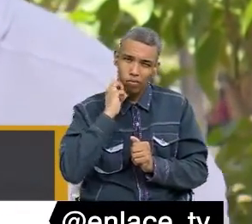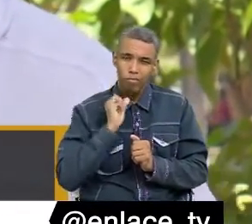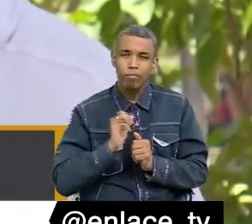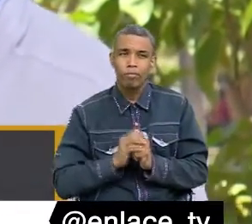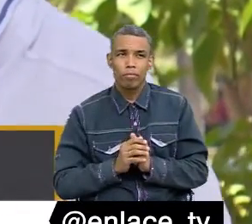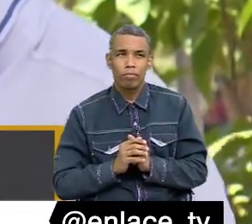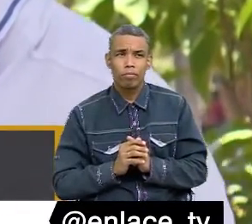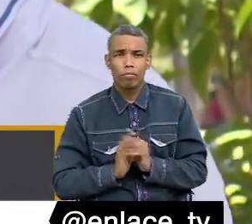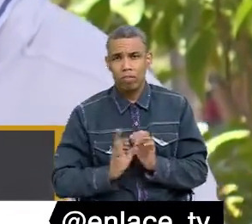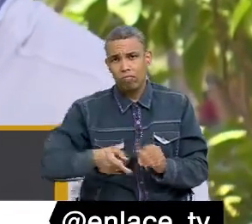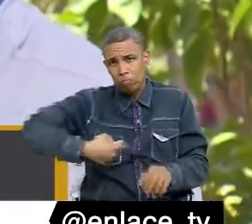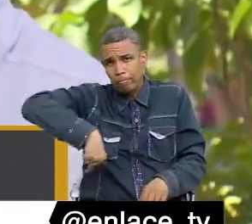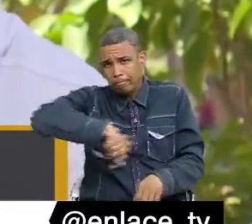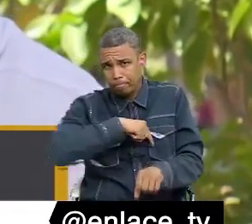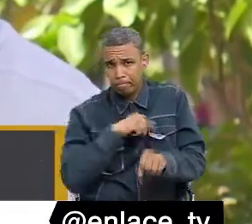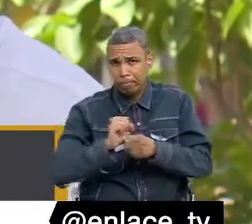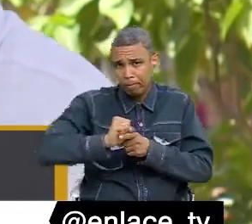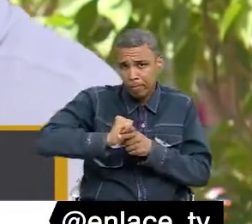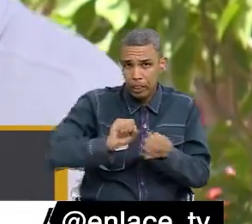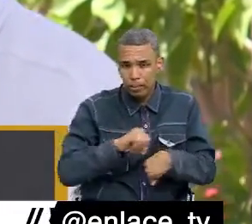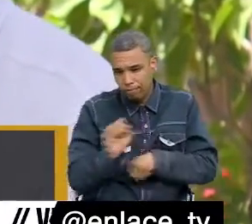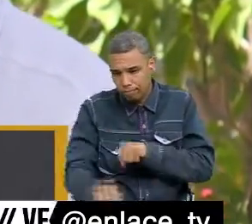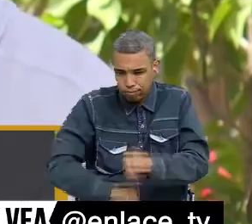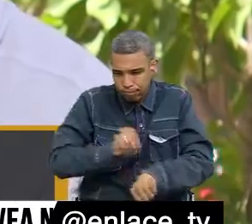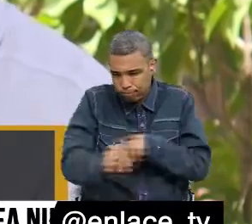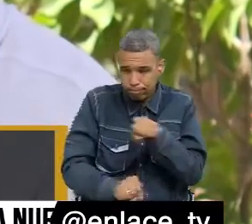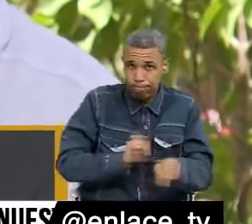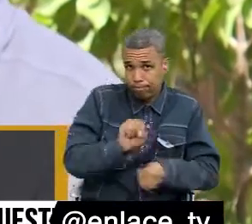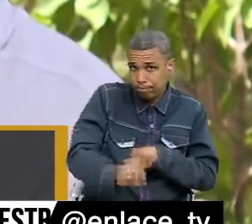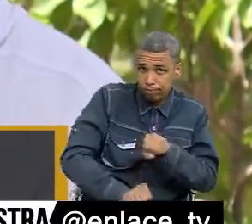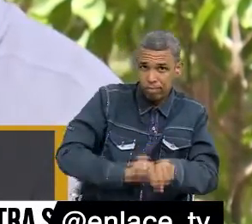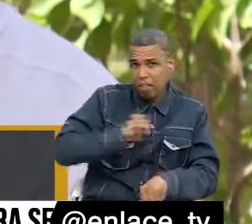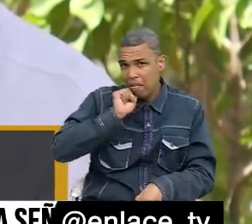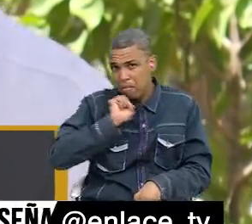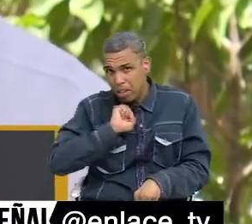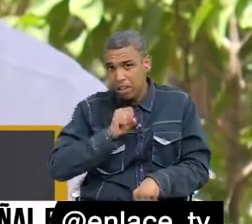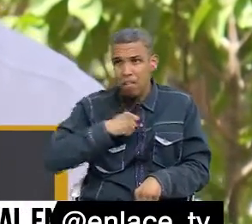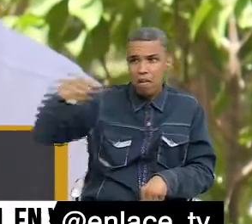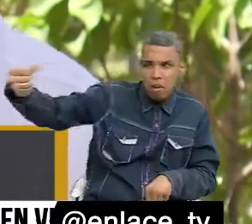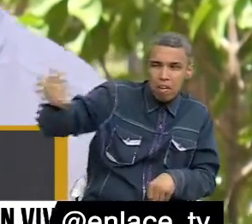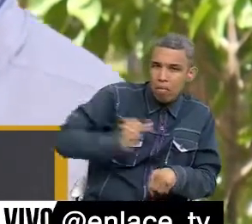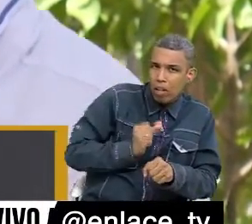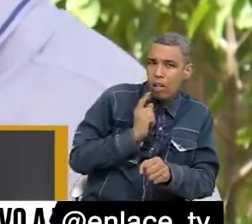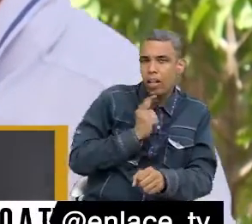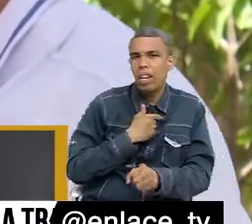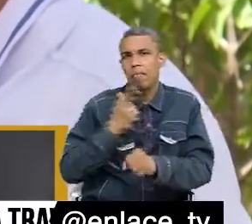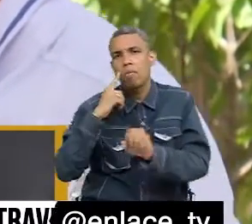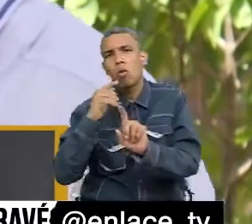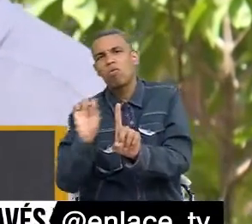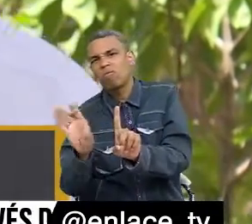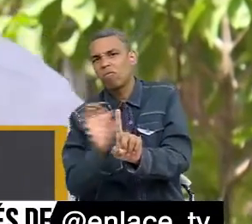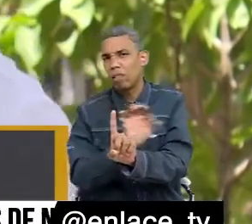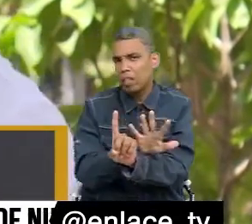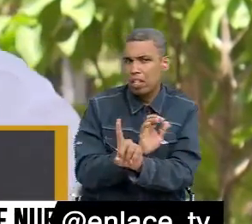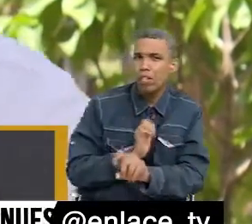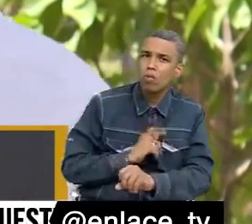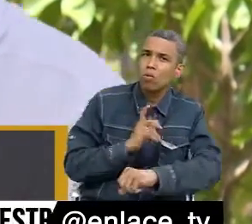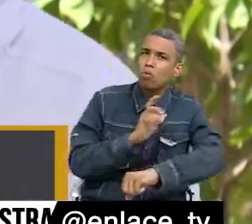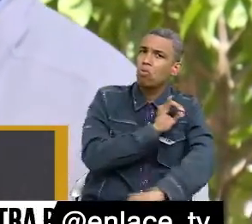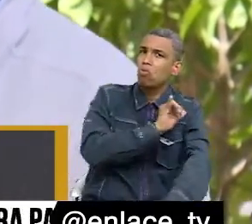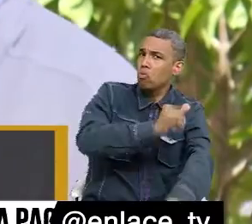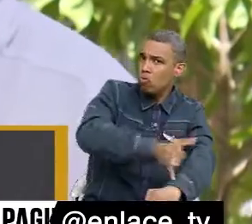que practicamos este deporte sobre las vías Barranca Bermeja Llanito, Barranca Bermeja Yondo y Barranca Bermeja El Centro.